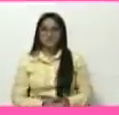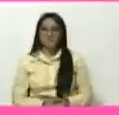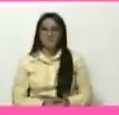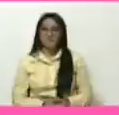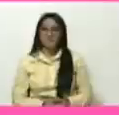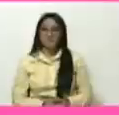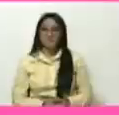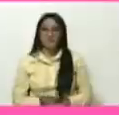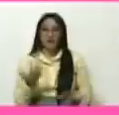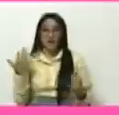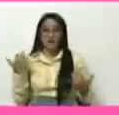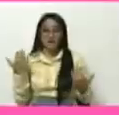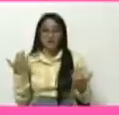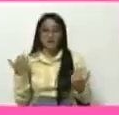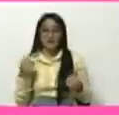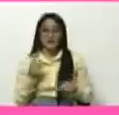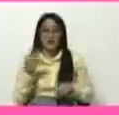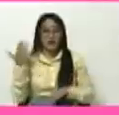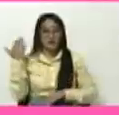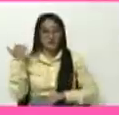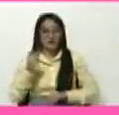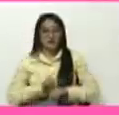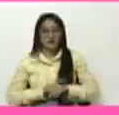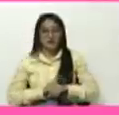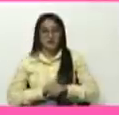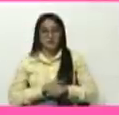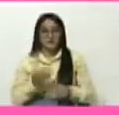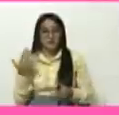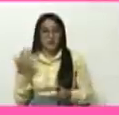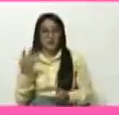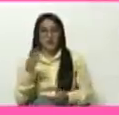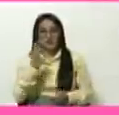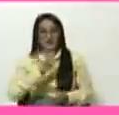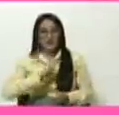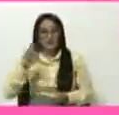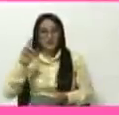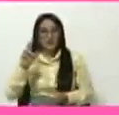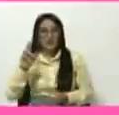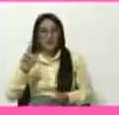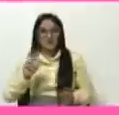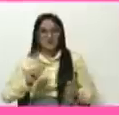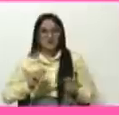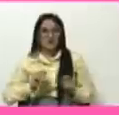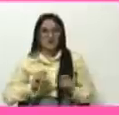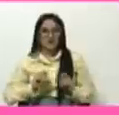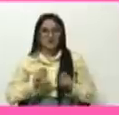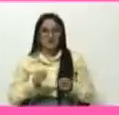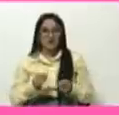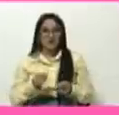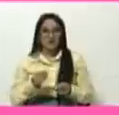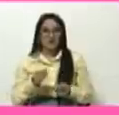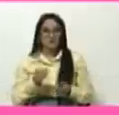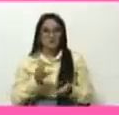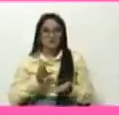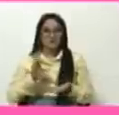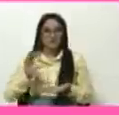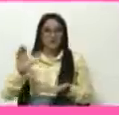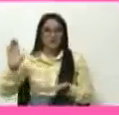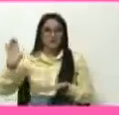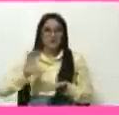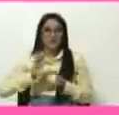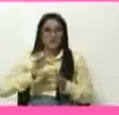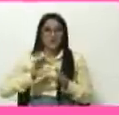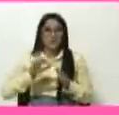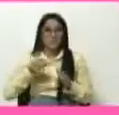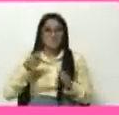Eran los tiempos donde la Cuarta República se entregó al Fondo Monetario Internacional. Eran los